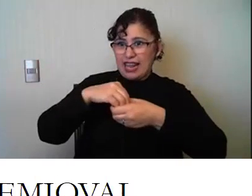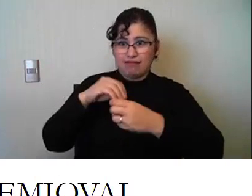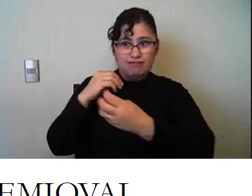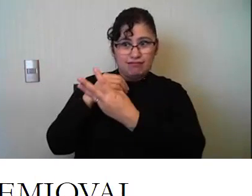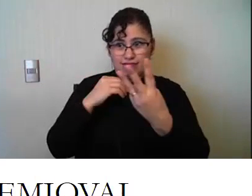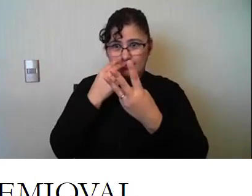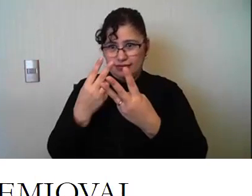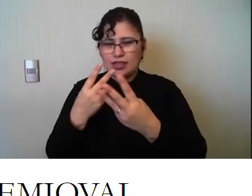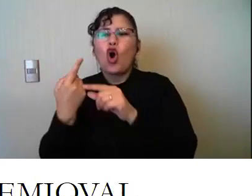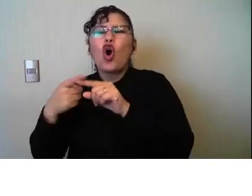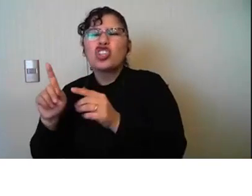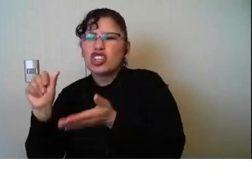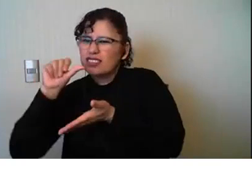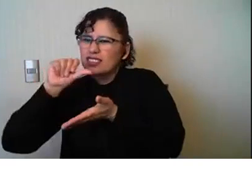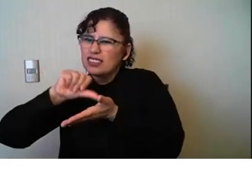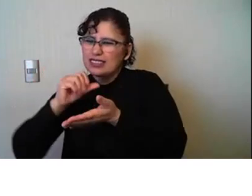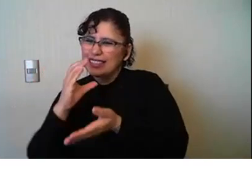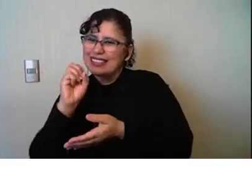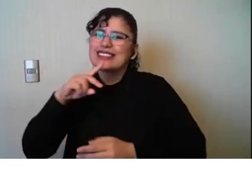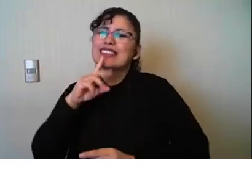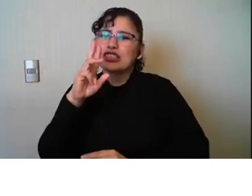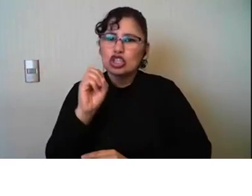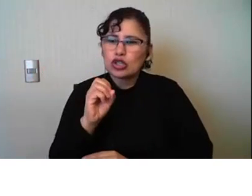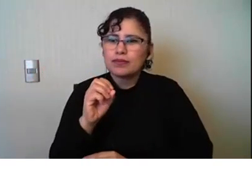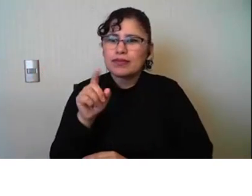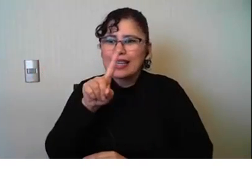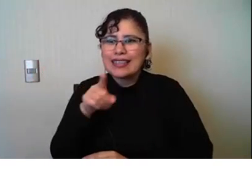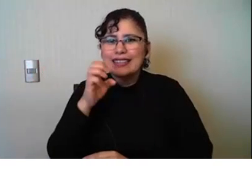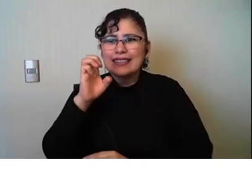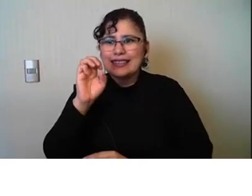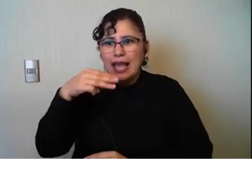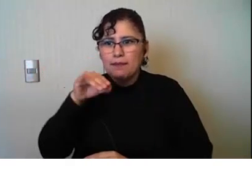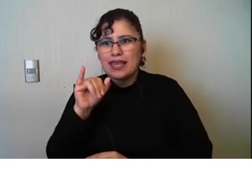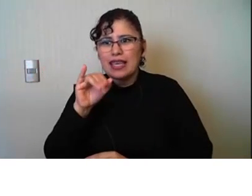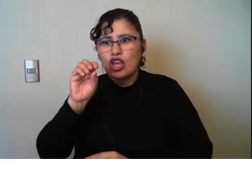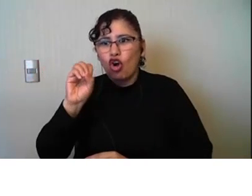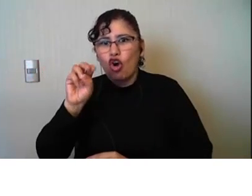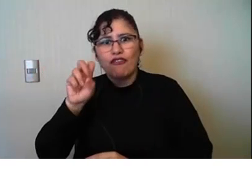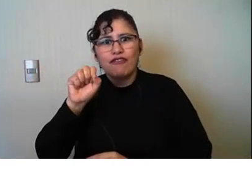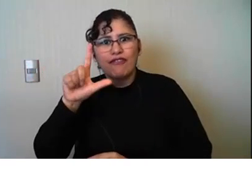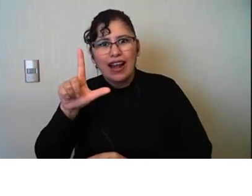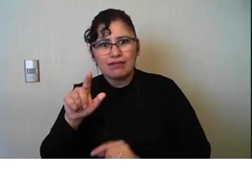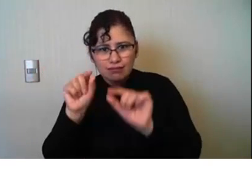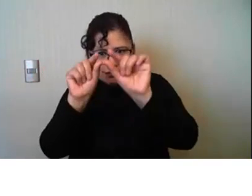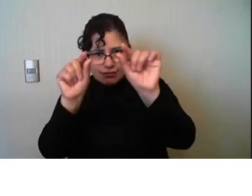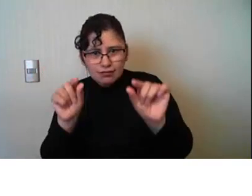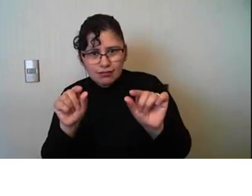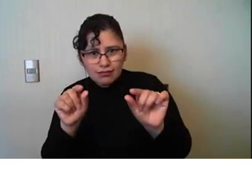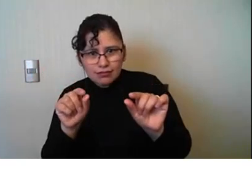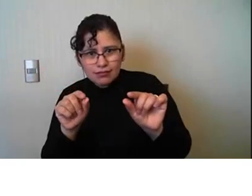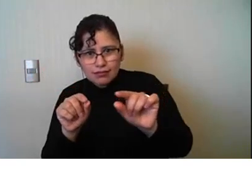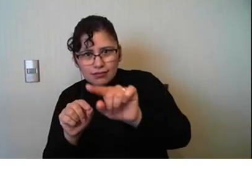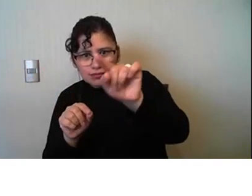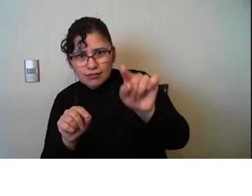centro semioval. Vamos a devolvernos. Centro semioval son estos elementos que están aquí, ¿ya?